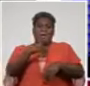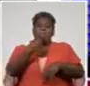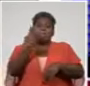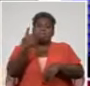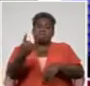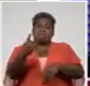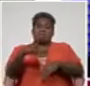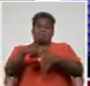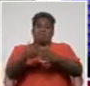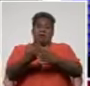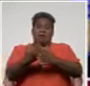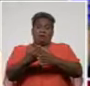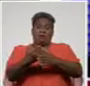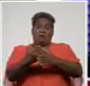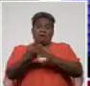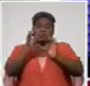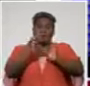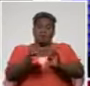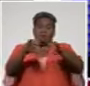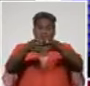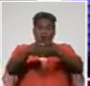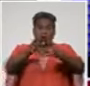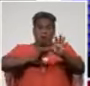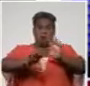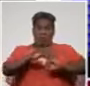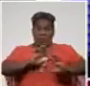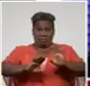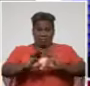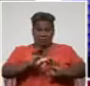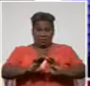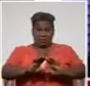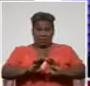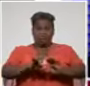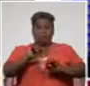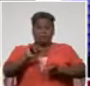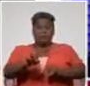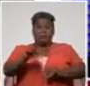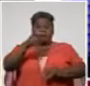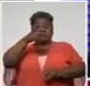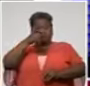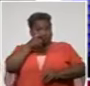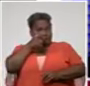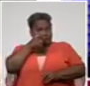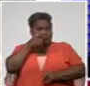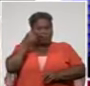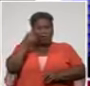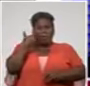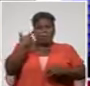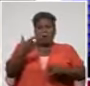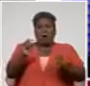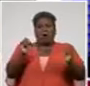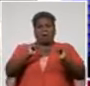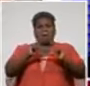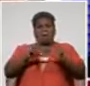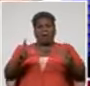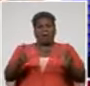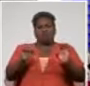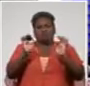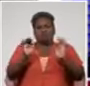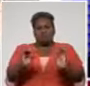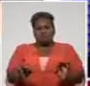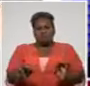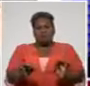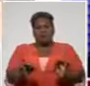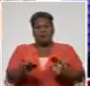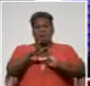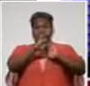una observación permanente del Consejo de Defensa y de los órganos que integramos ese Consejo de Defensa, a ver cuál es el impacto, si de verdad la medida ha tenido el